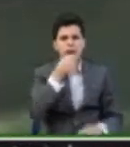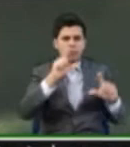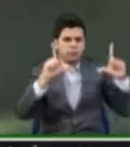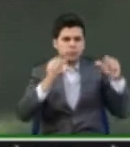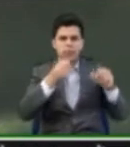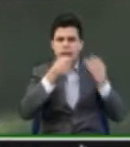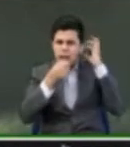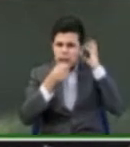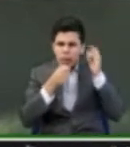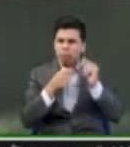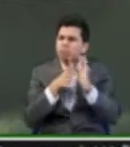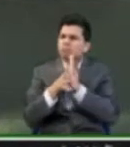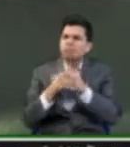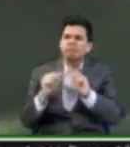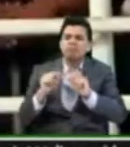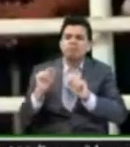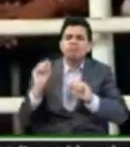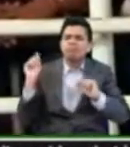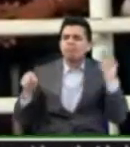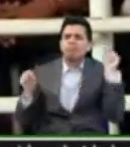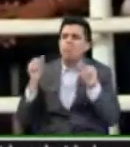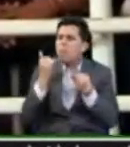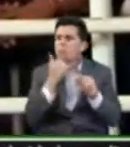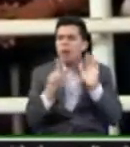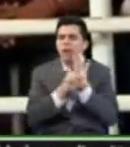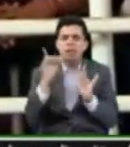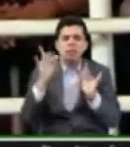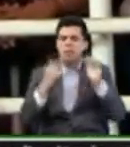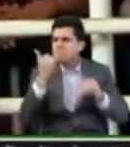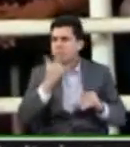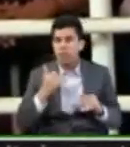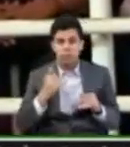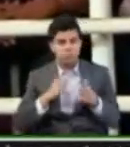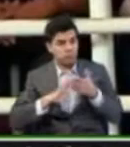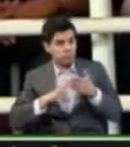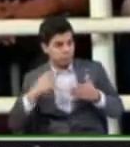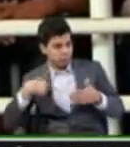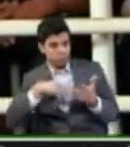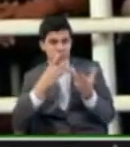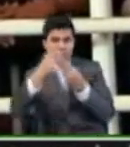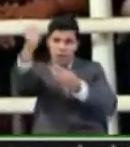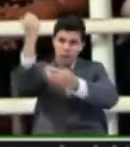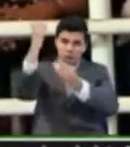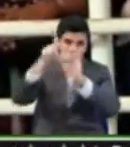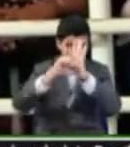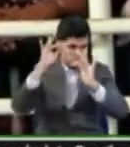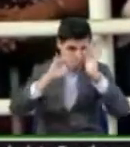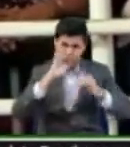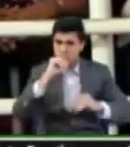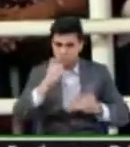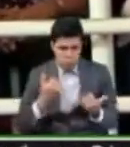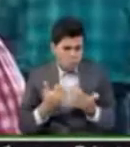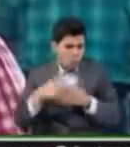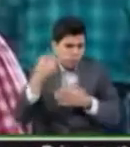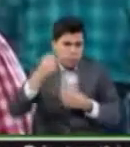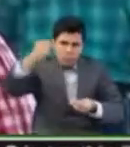hablar de cosas ilegales. Este paro no ha sido declarado ilegal. Hasta ahora empieza el día de hoy. Es decir, con el